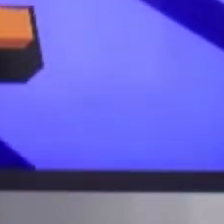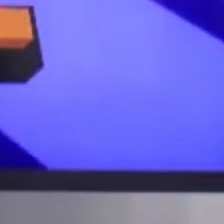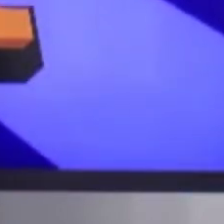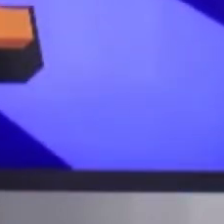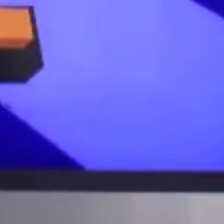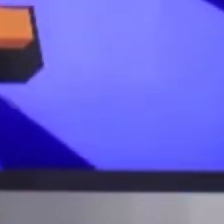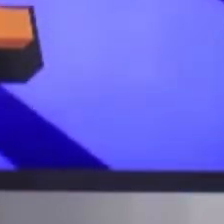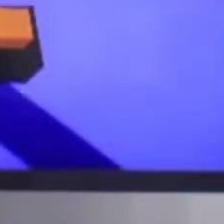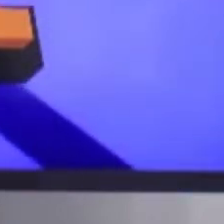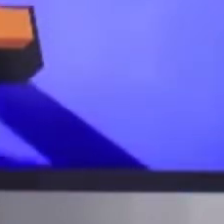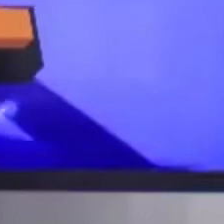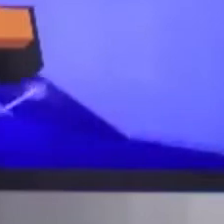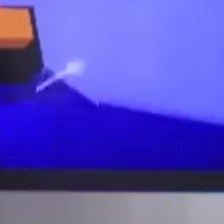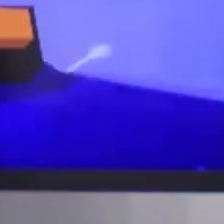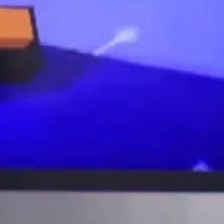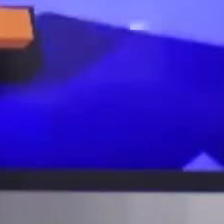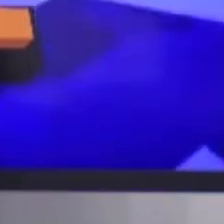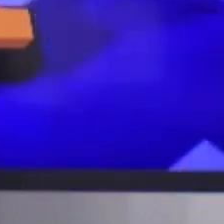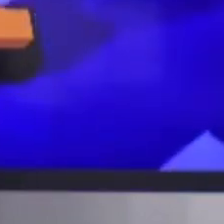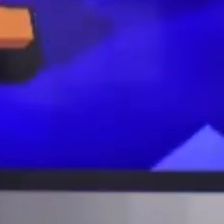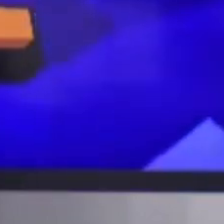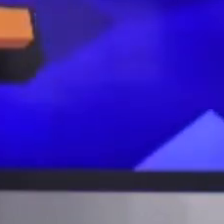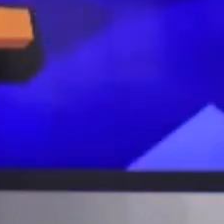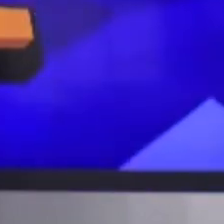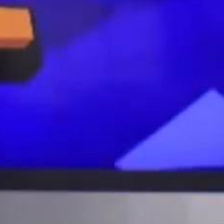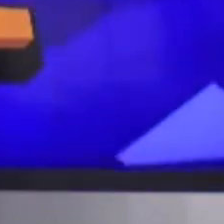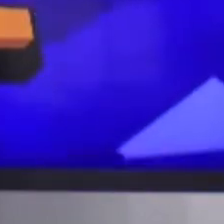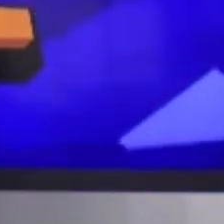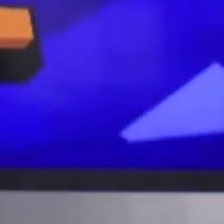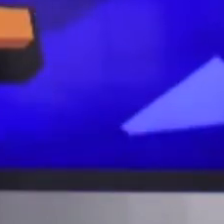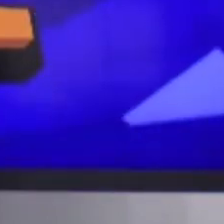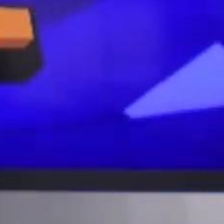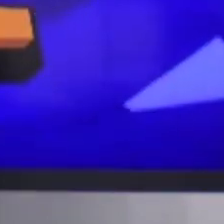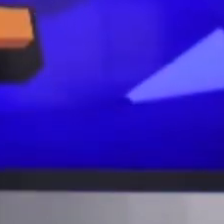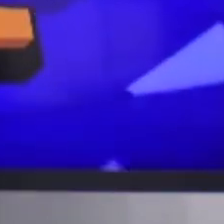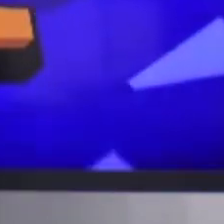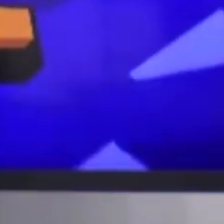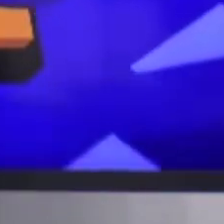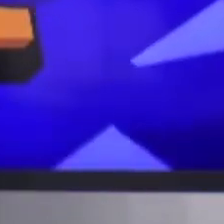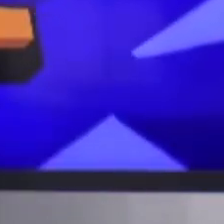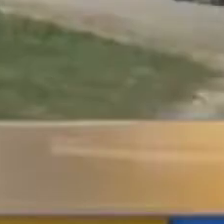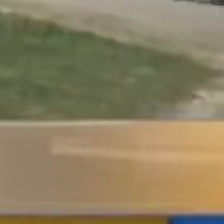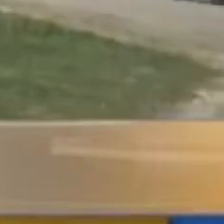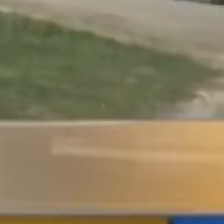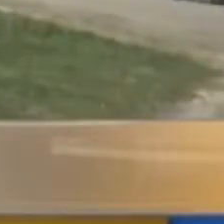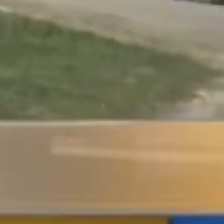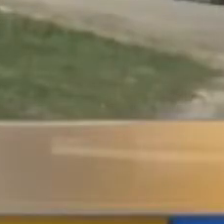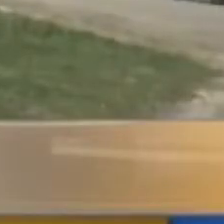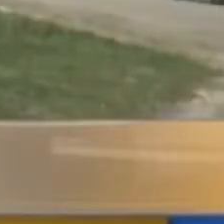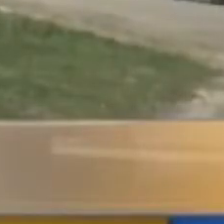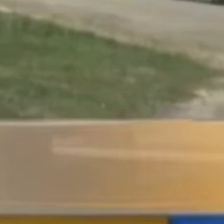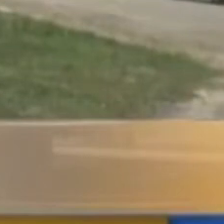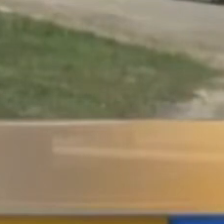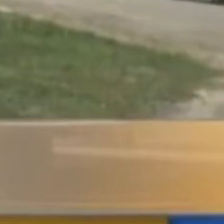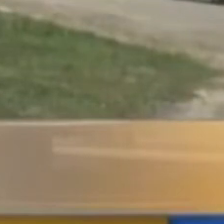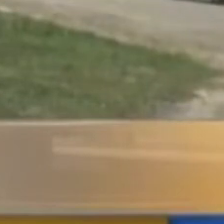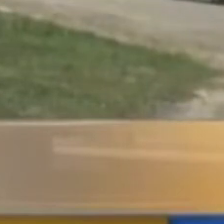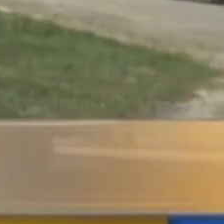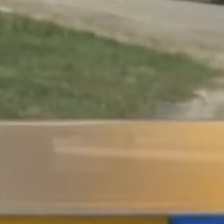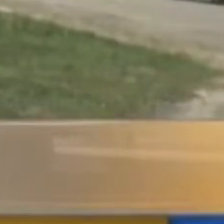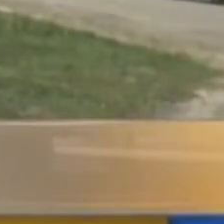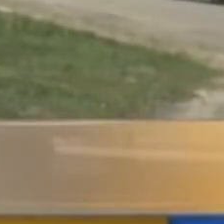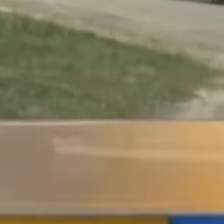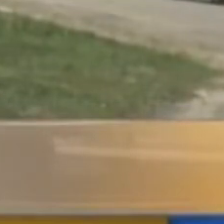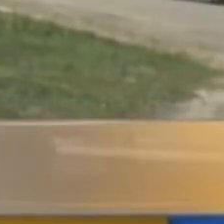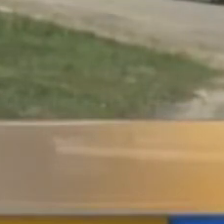serán noticia en la presente emisión, en el noticiero que usted quiere ver. Bienvenidos. Inspección al relleno sanitario de Rediva fue